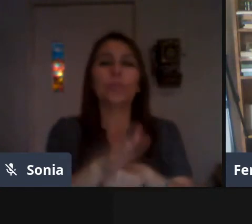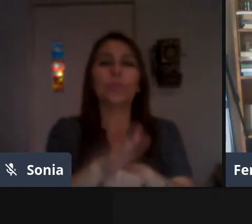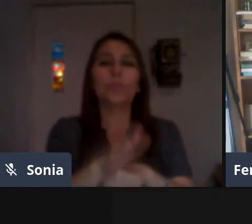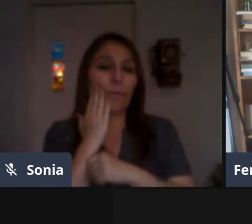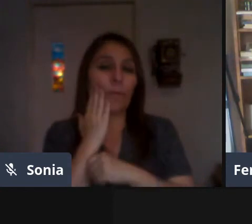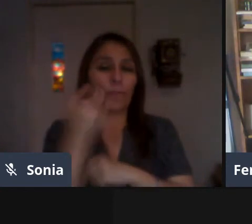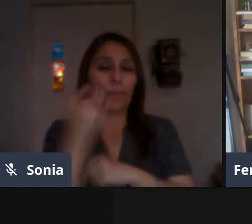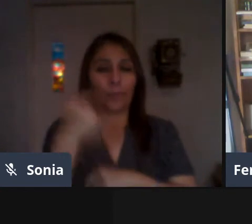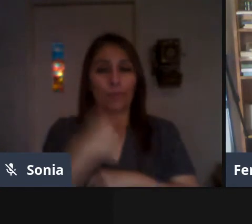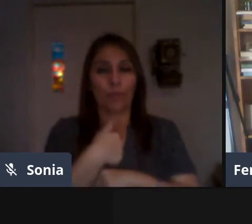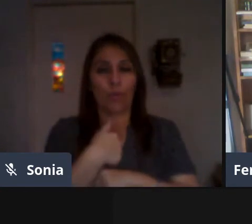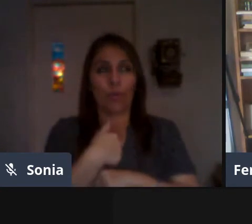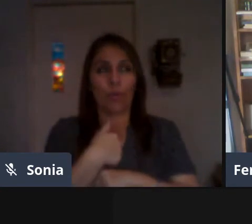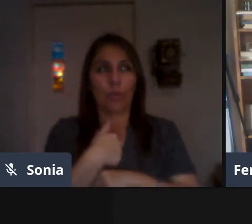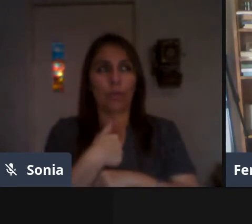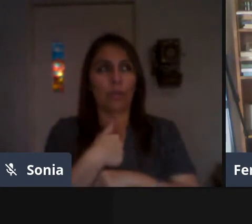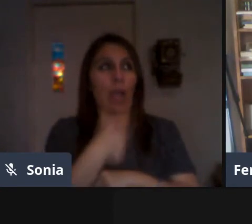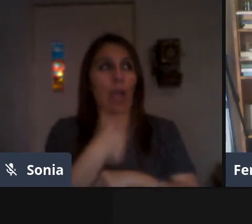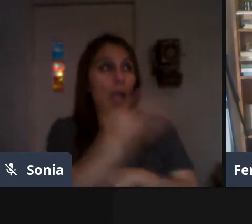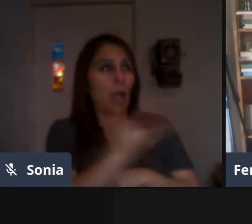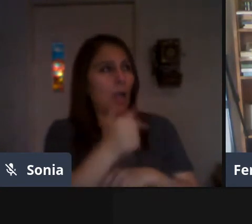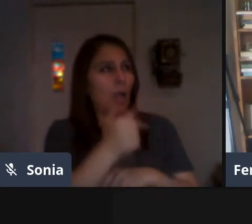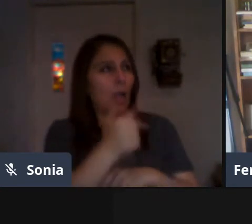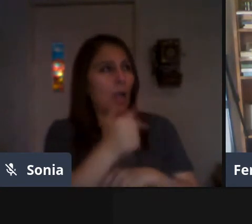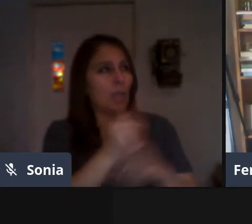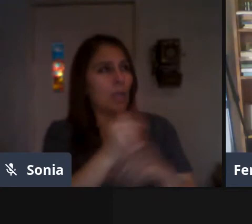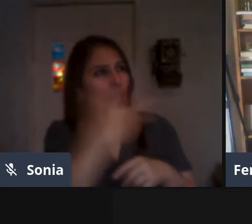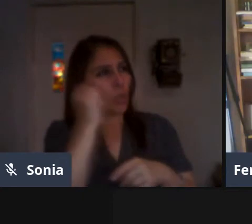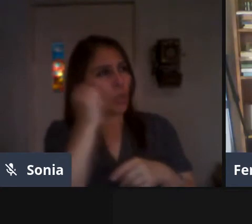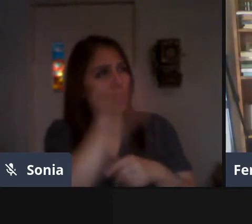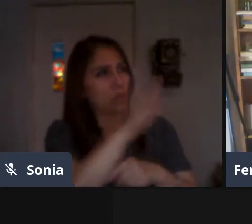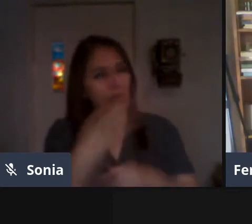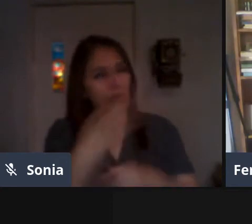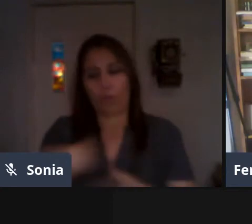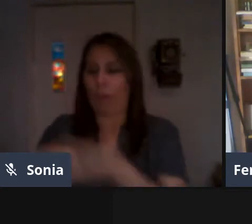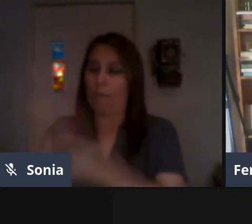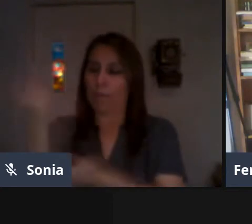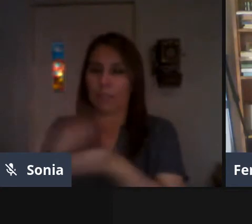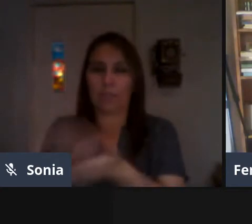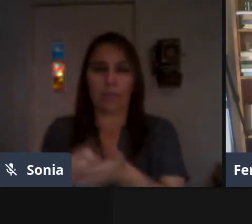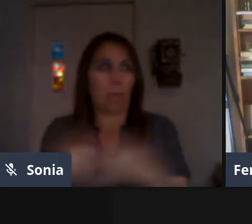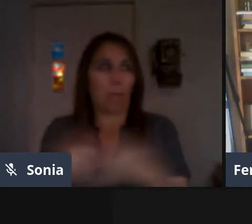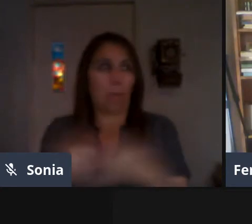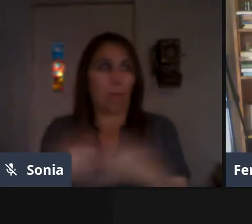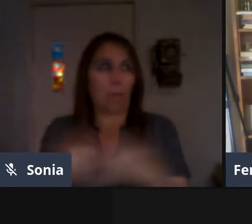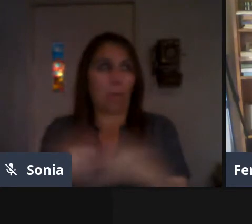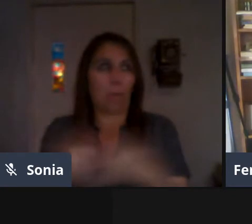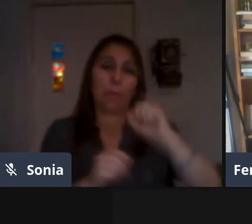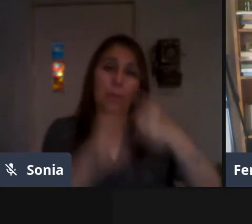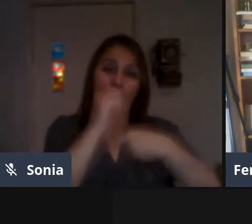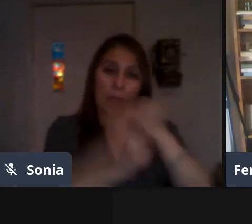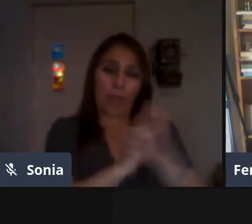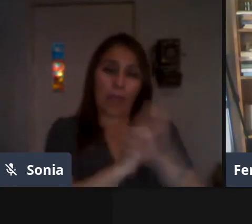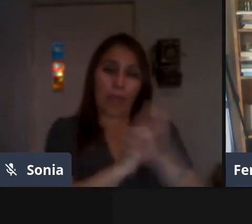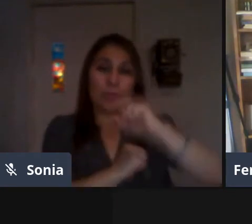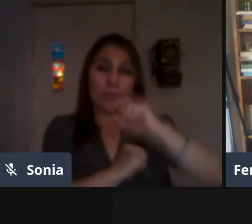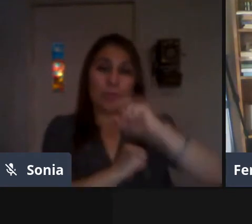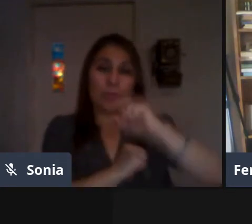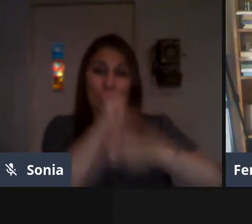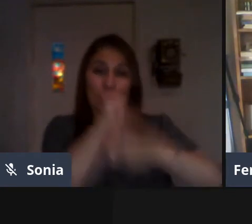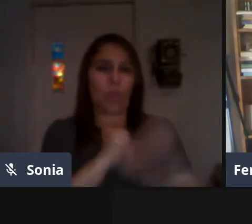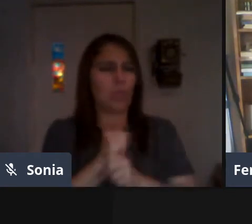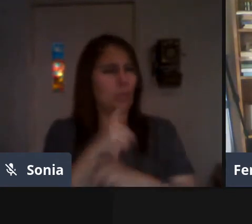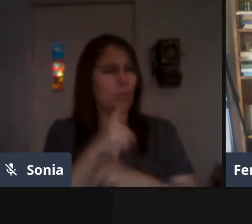sectores para ser el primer año el segundo año es muy muy muy fuerte y empiezo a tener